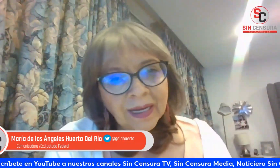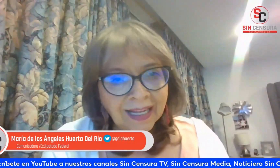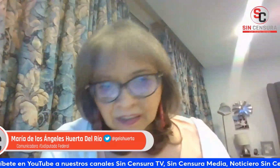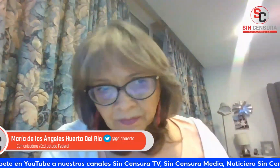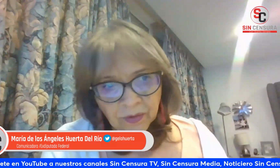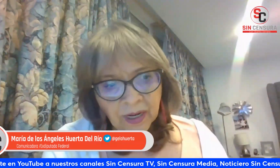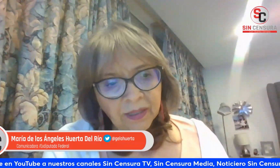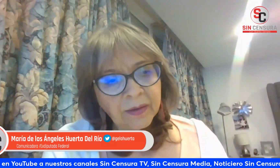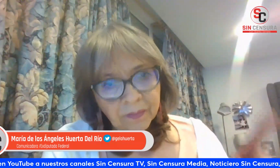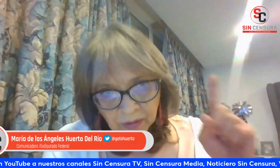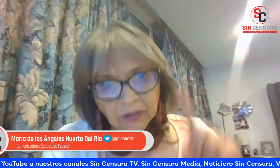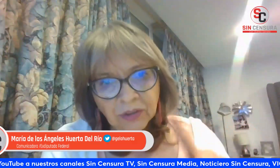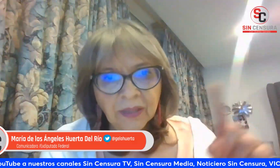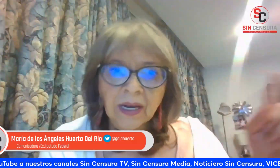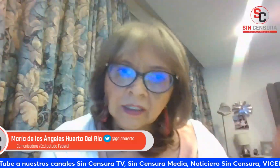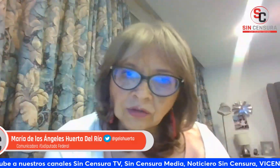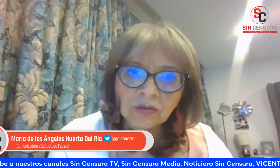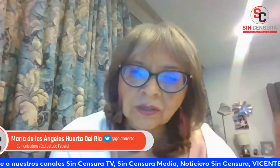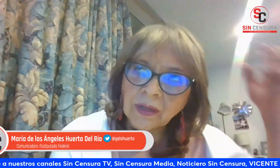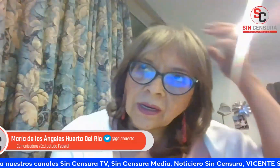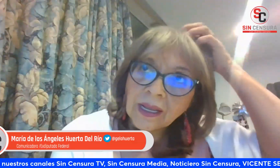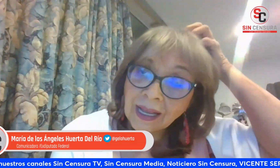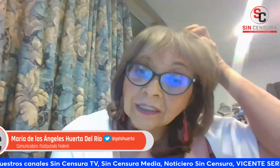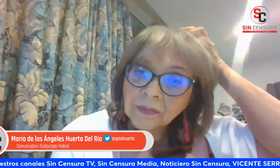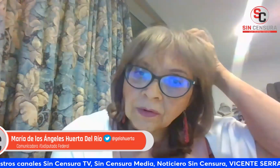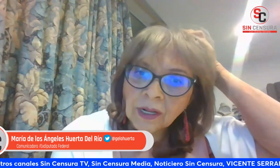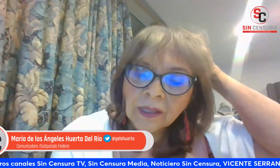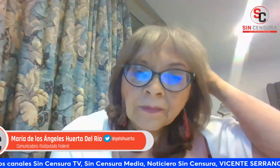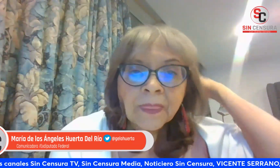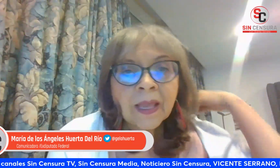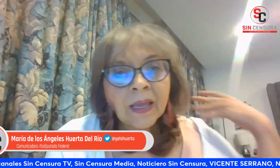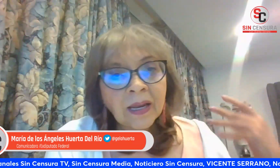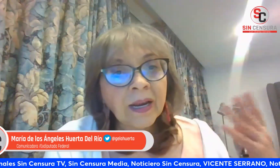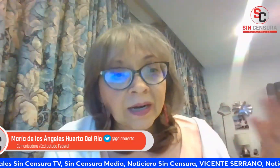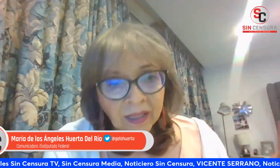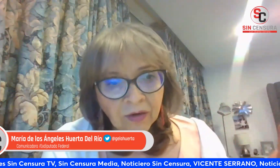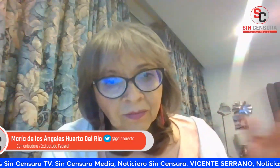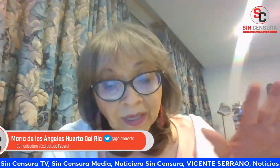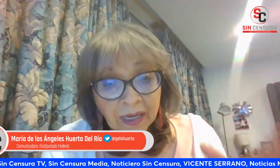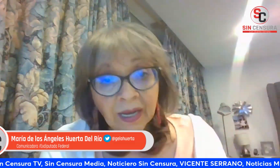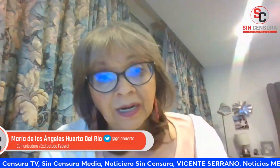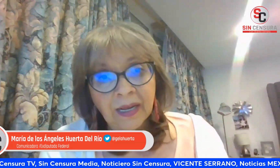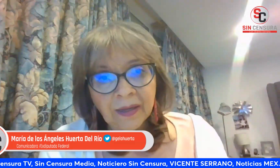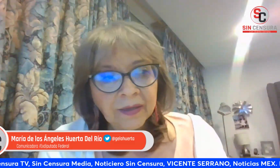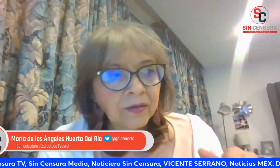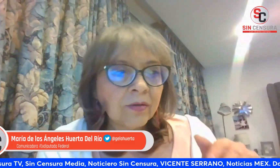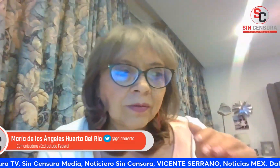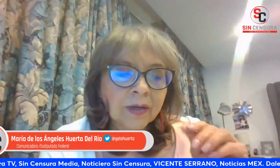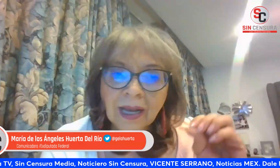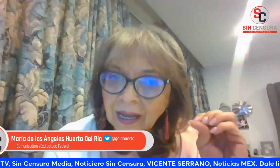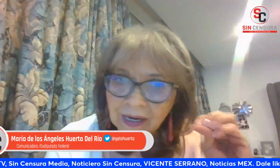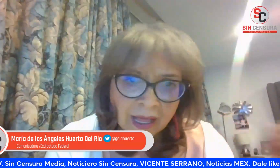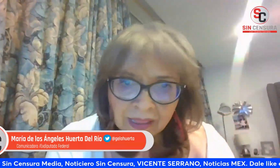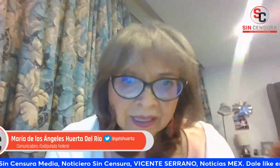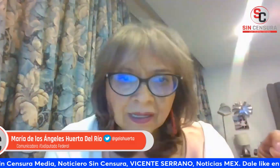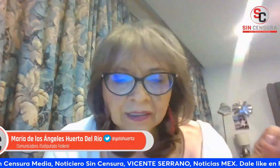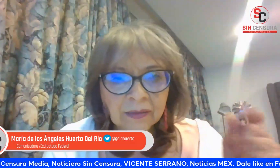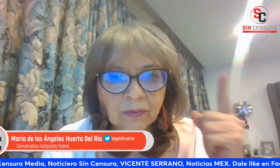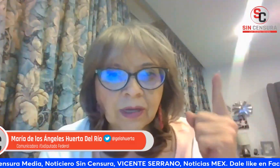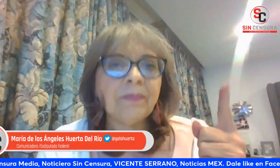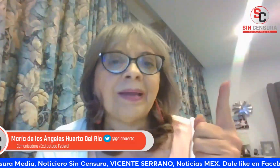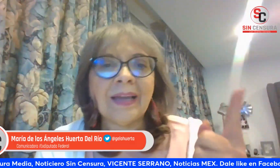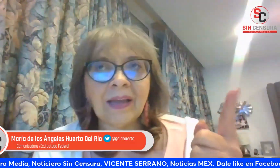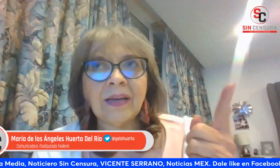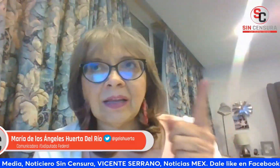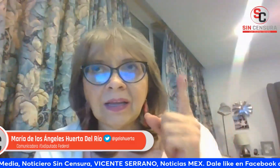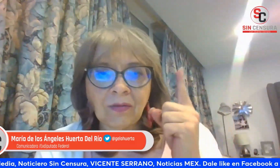ven casi por nadie, porque esos canales no se ven casi por nadie. En la radio mexicana, ¿no? Nadie,